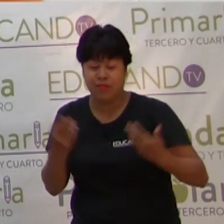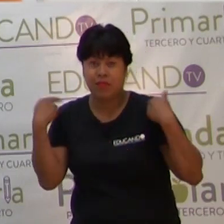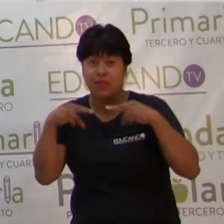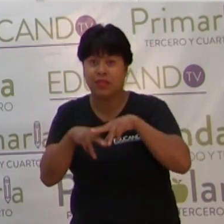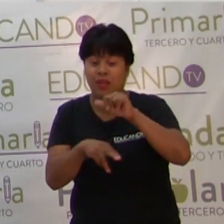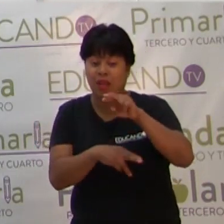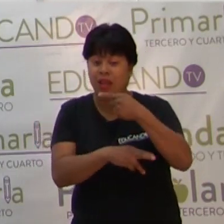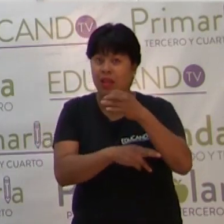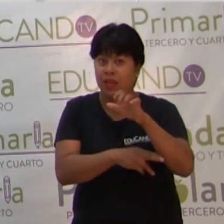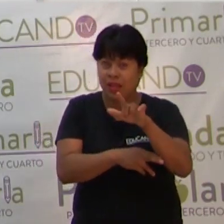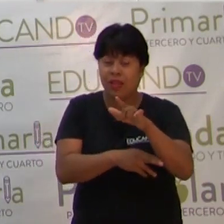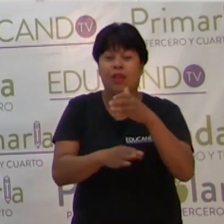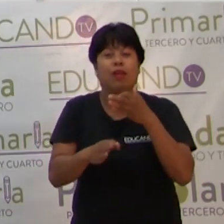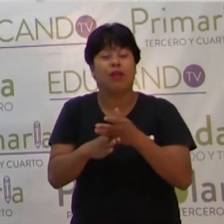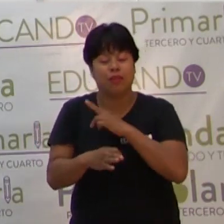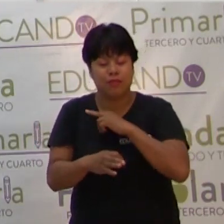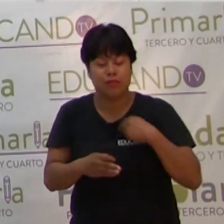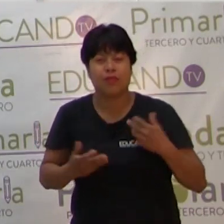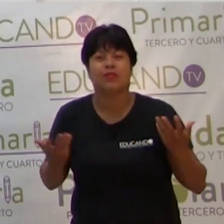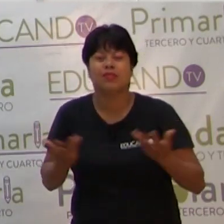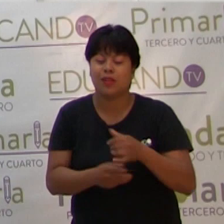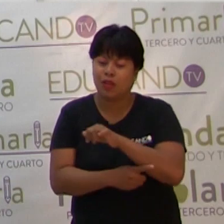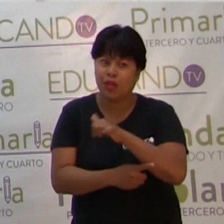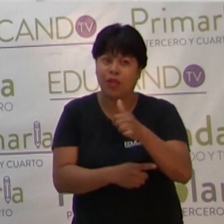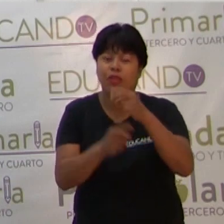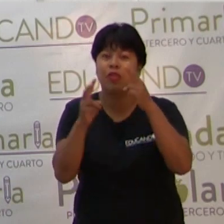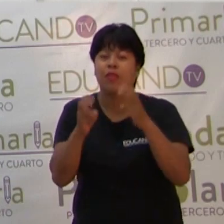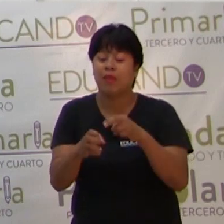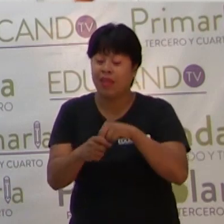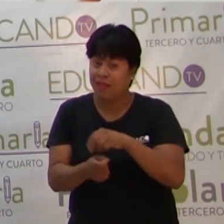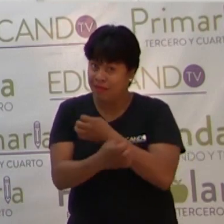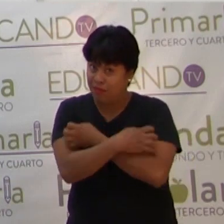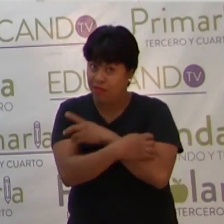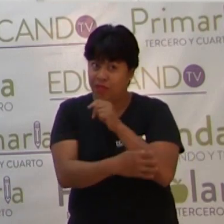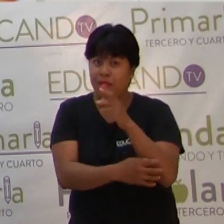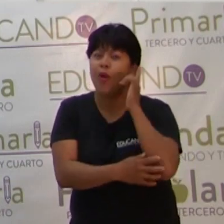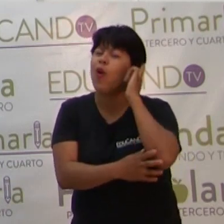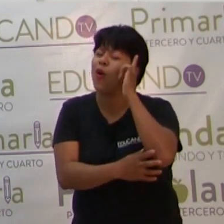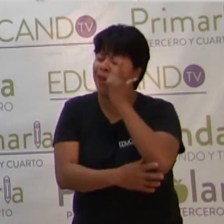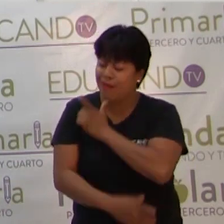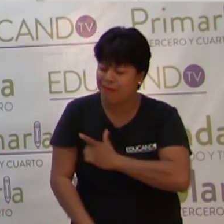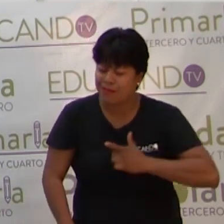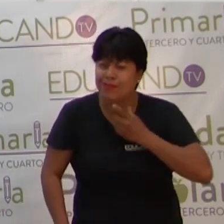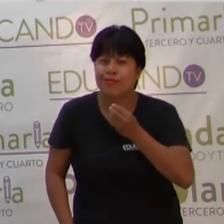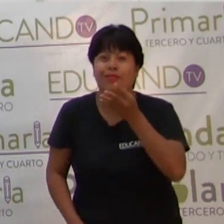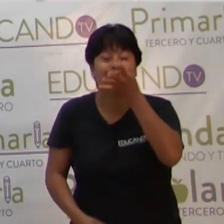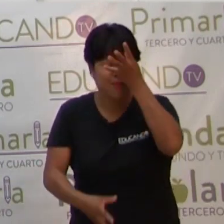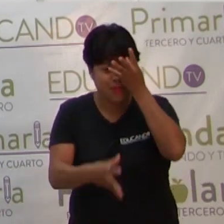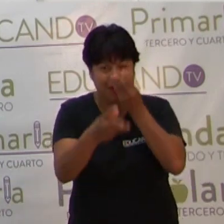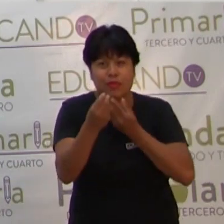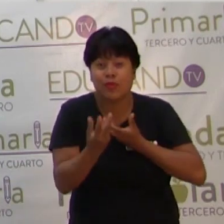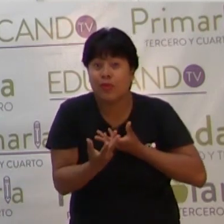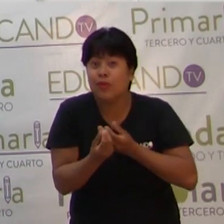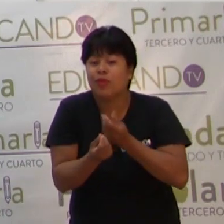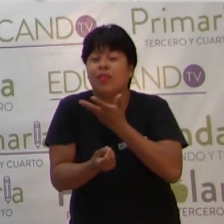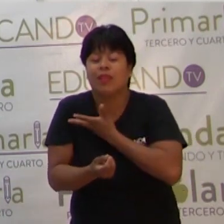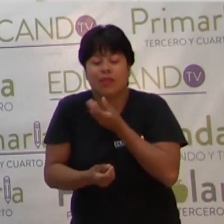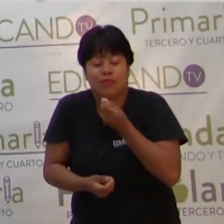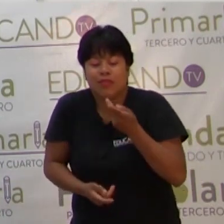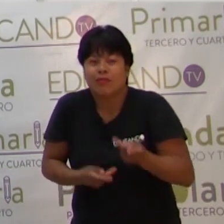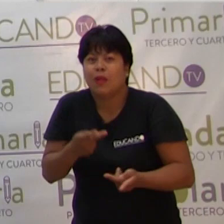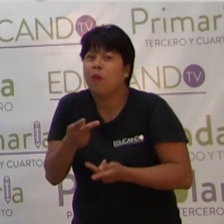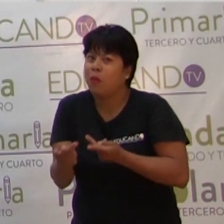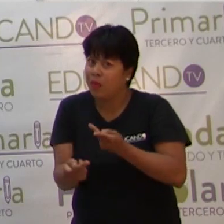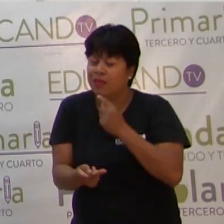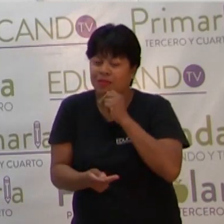Ángel Fernando y hoy vamos a desarrollar otro tema en Educando TV. Espero que les guste mucho, que aprendamos juntos y que tengas muchas preguntas